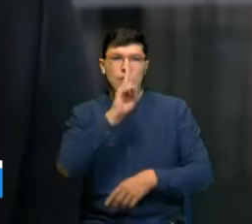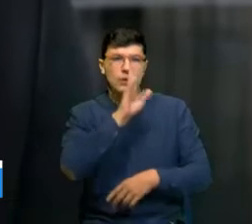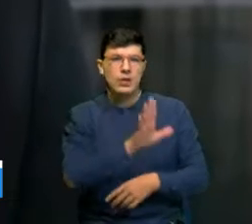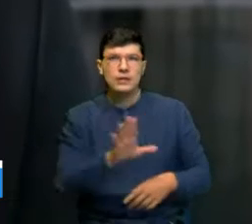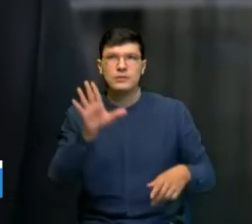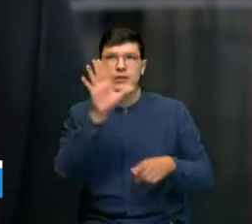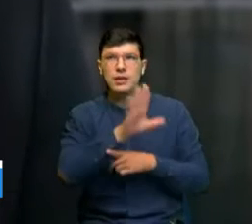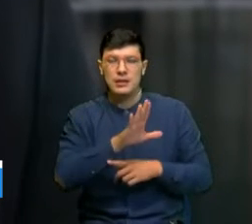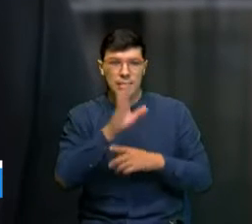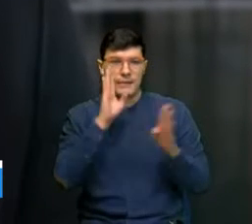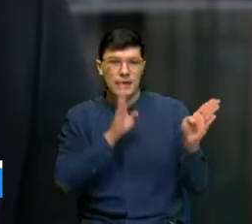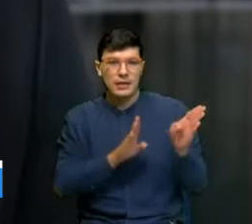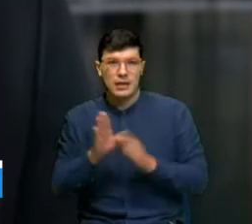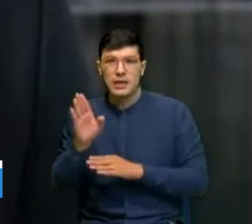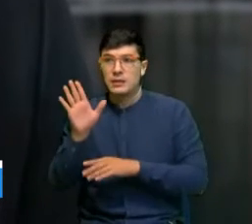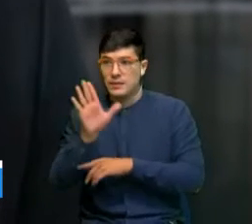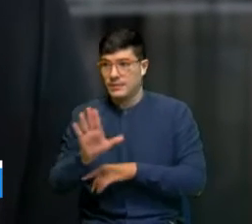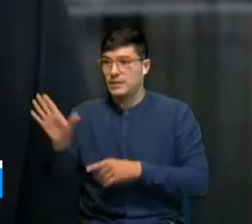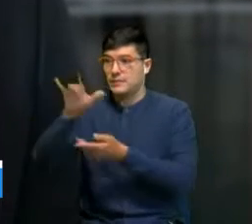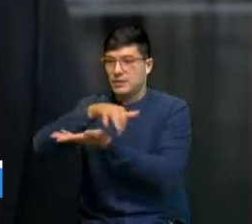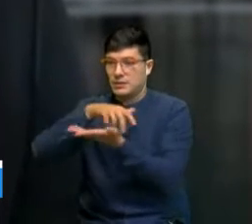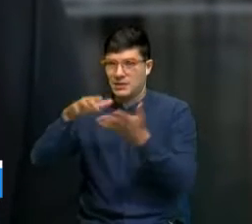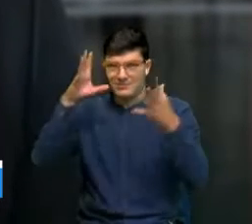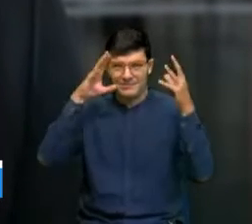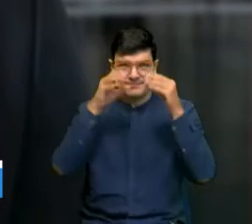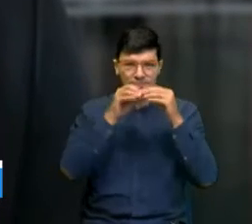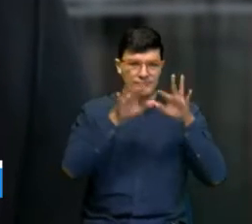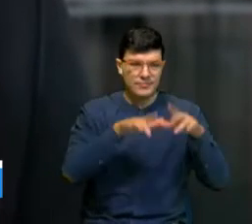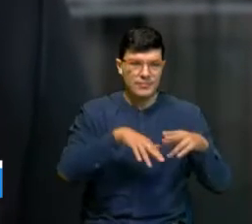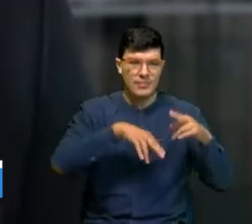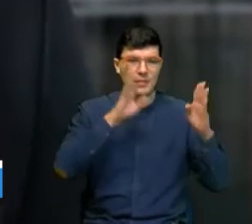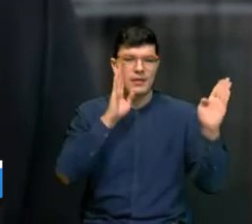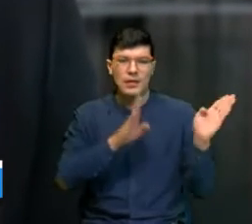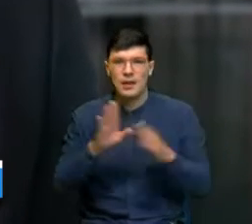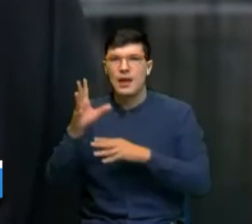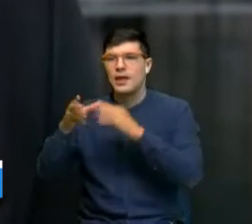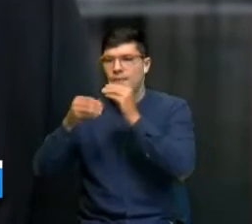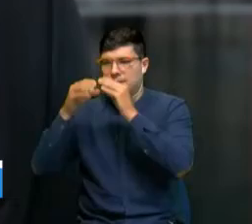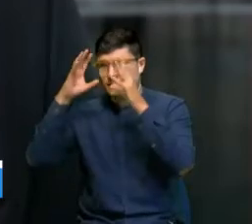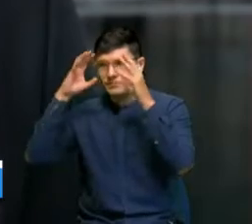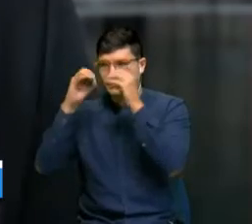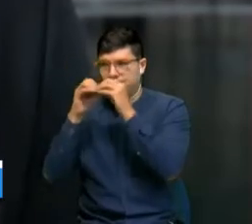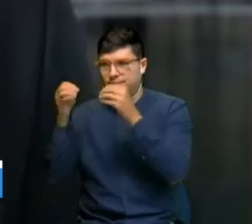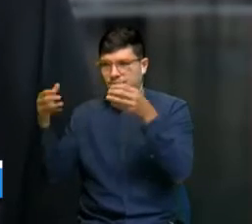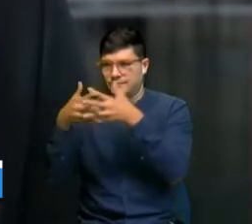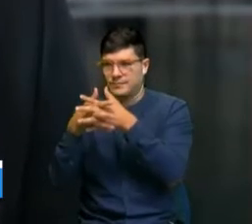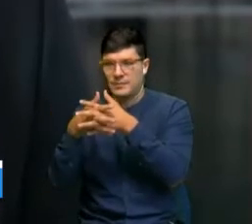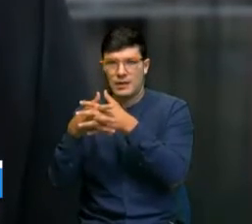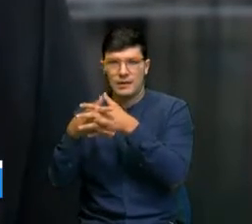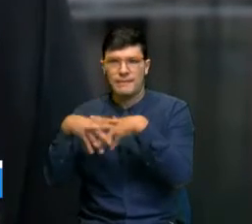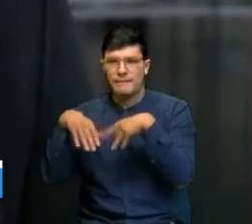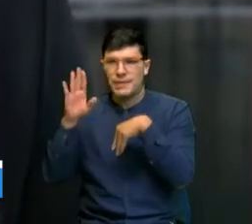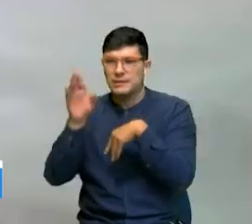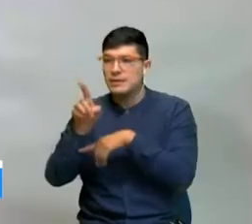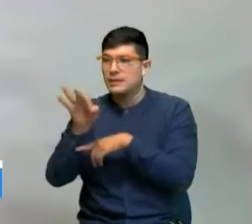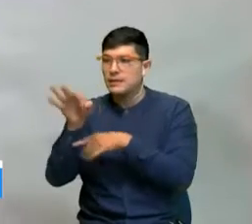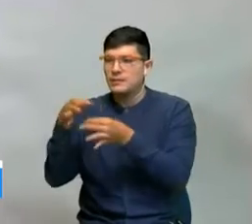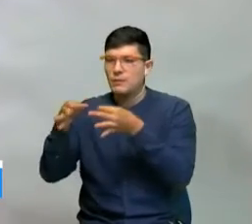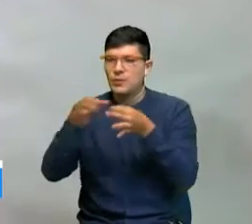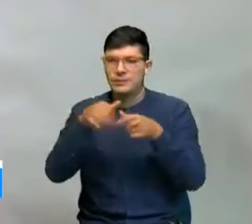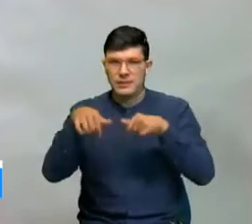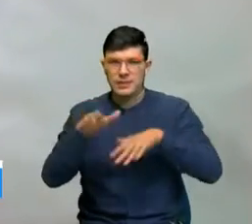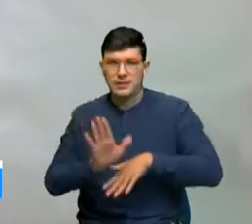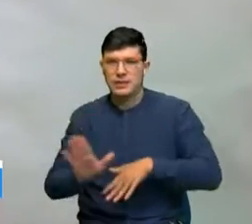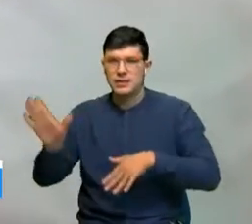el Departamento de Santander a través de la Secretaría de Planeación y en un trabajo articulado con, estamos hablando más de 13 municipios del Departamento